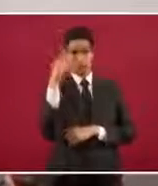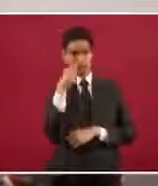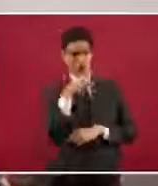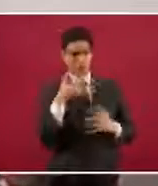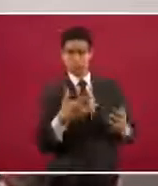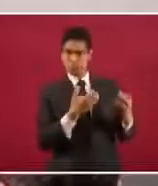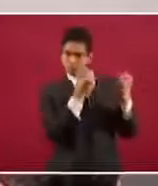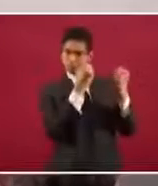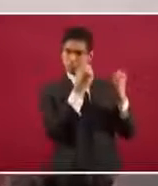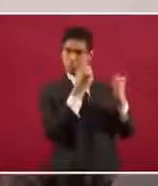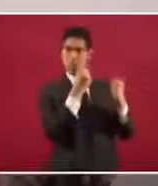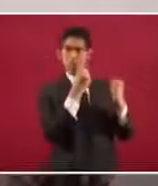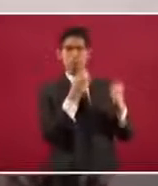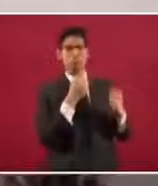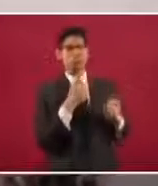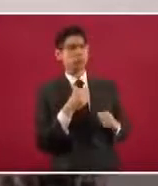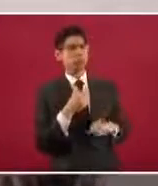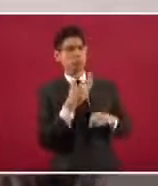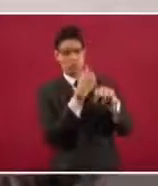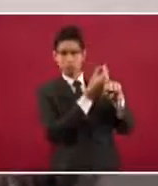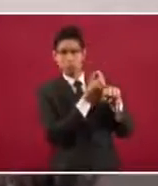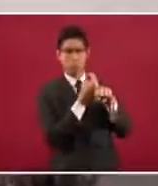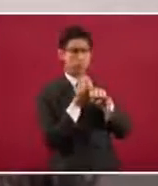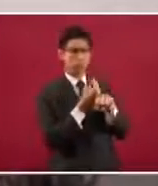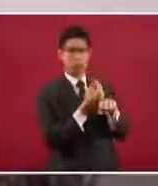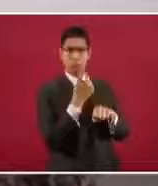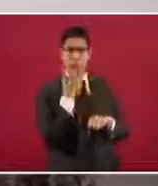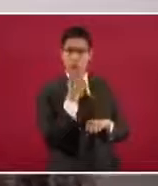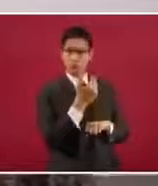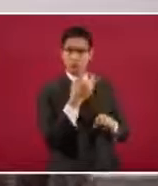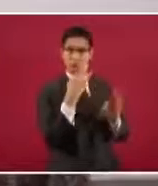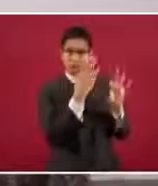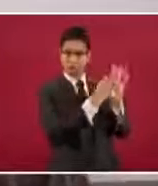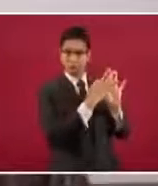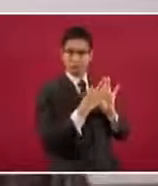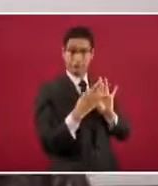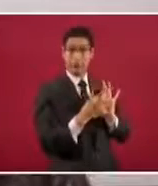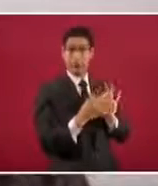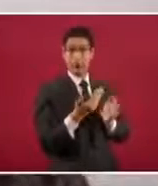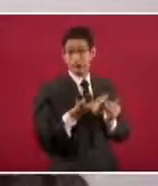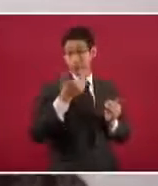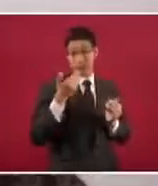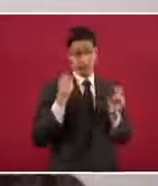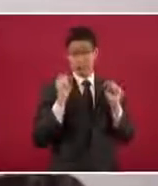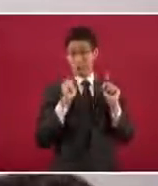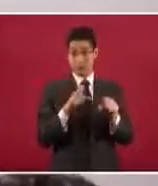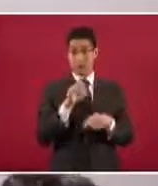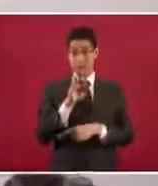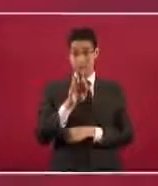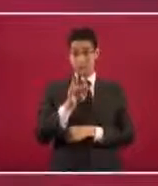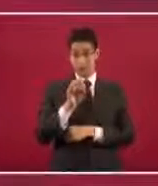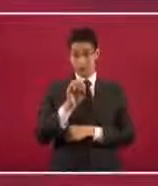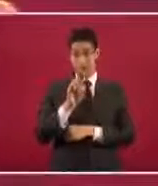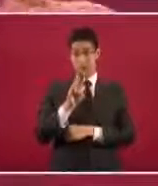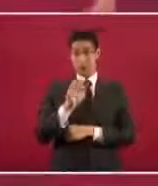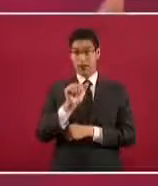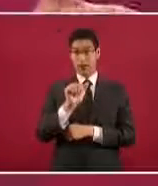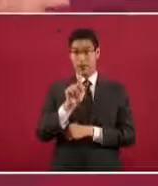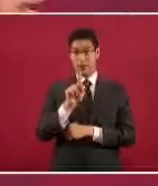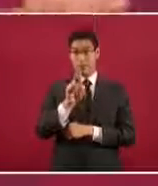cuando el FOBAPROA La